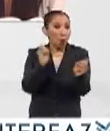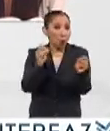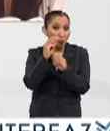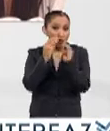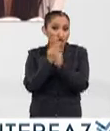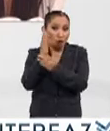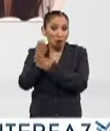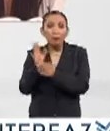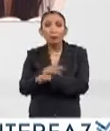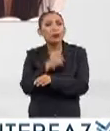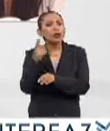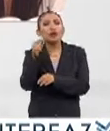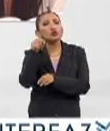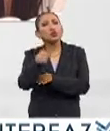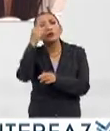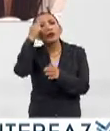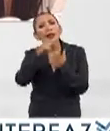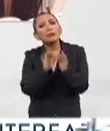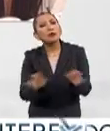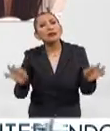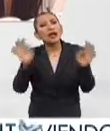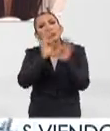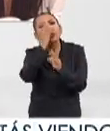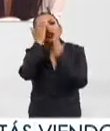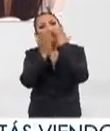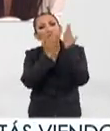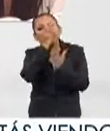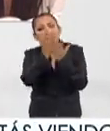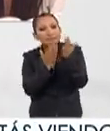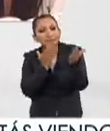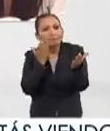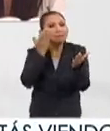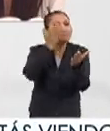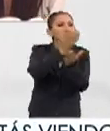o del mundo. ¿Por qué consideras que es importante estudiar